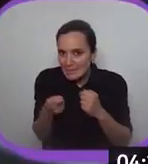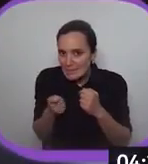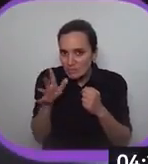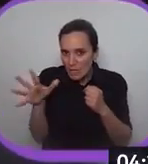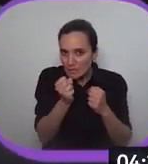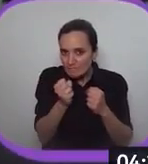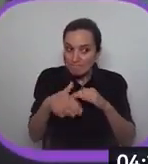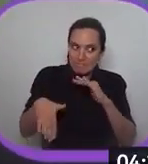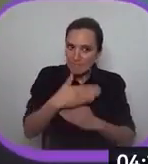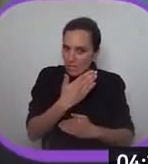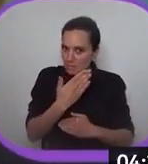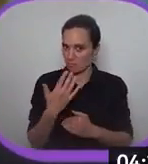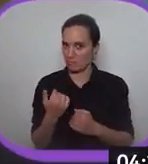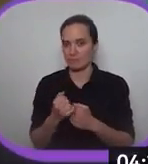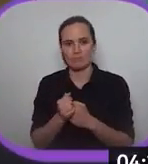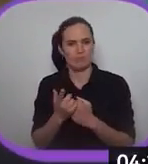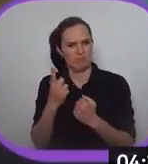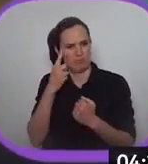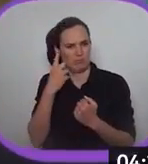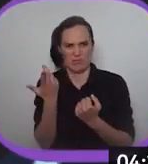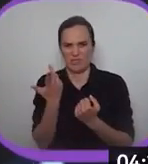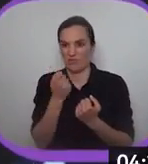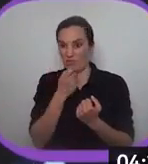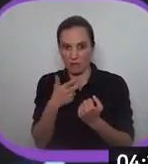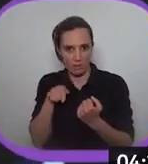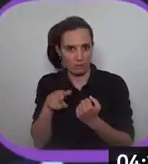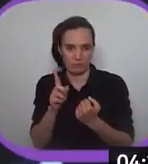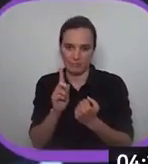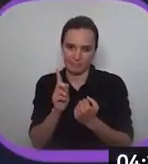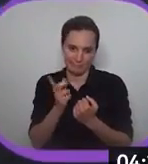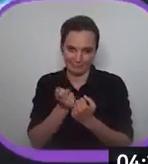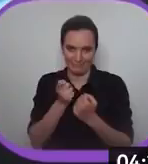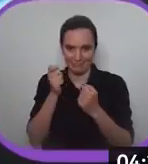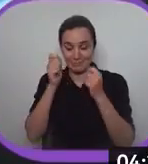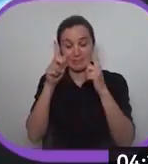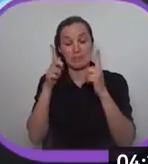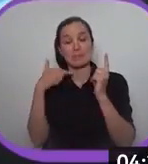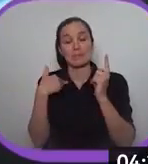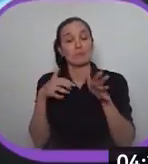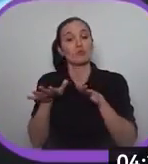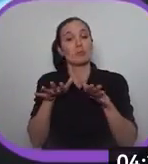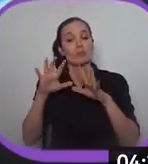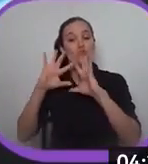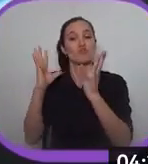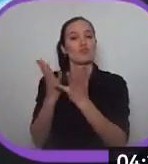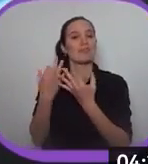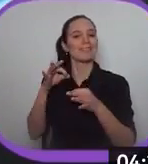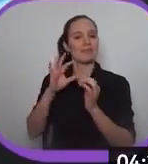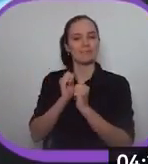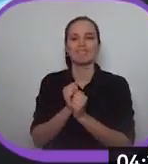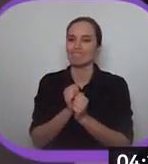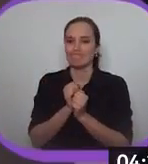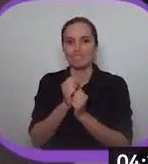Tomar la llave de batalla, salir de la zona y asegurarla. No creí que fuera tan sencillo. ¡Ay! ¡Despiértenme cuando salvemos la